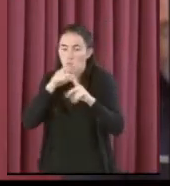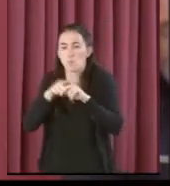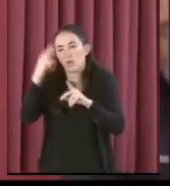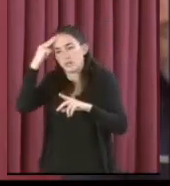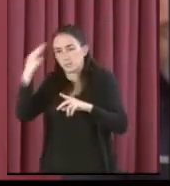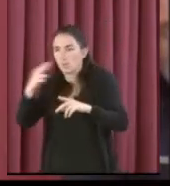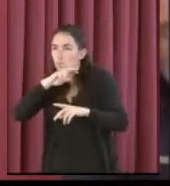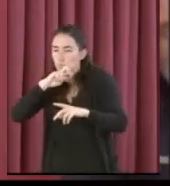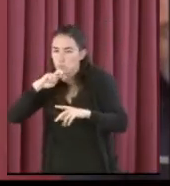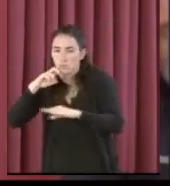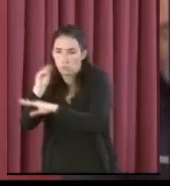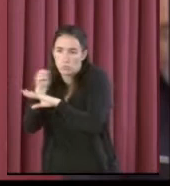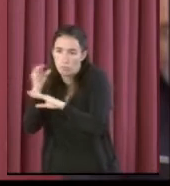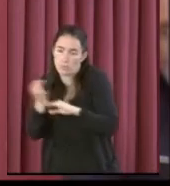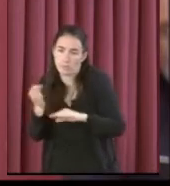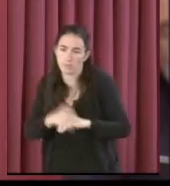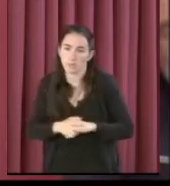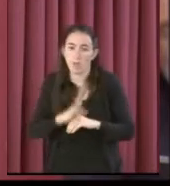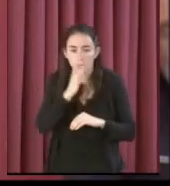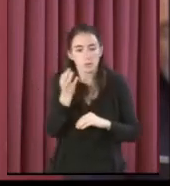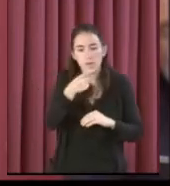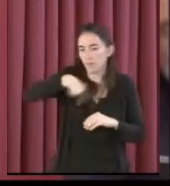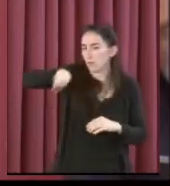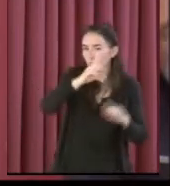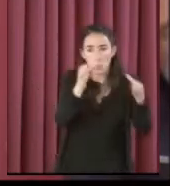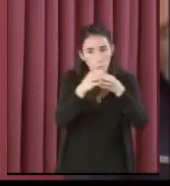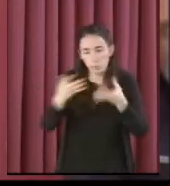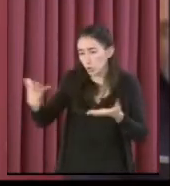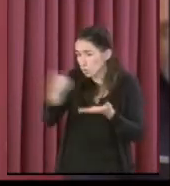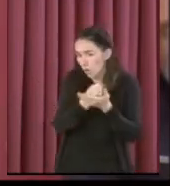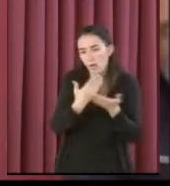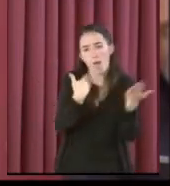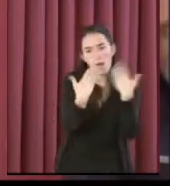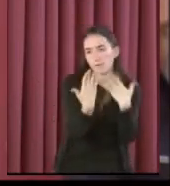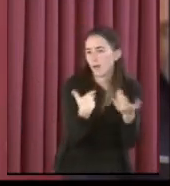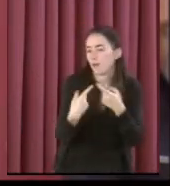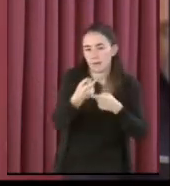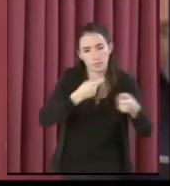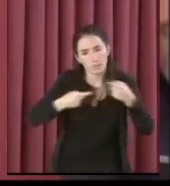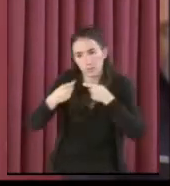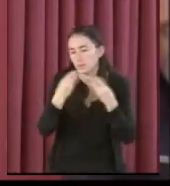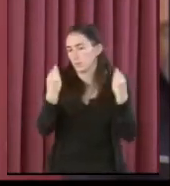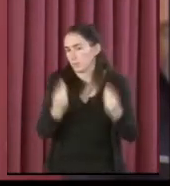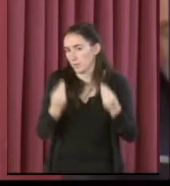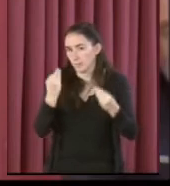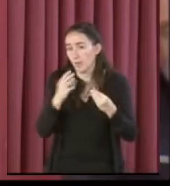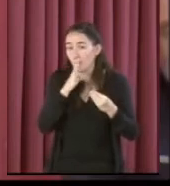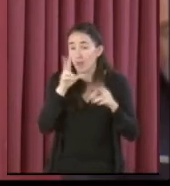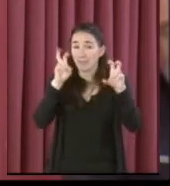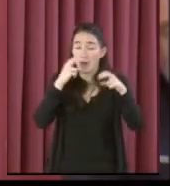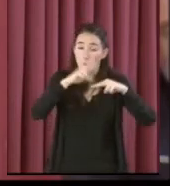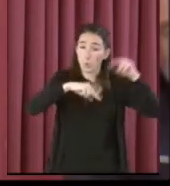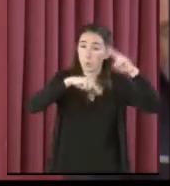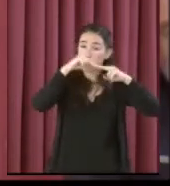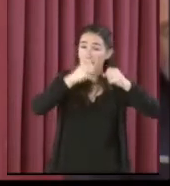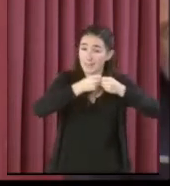entre nosotros y acordando, consensuando, con las luces largas, con altura de miras. Porque el urbanismo, especialmente si